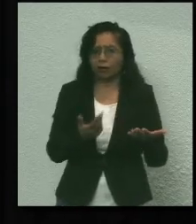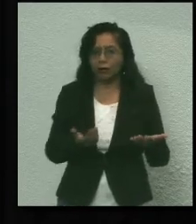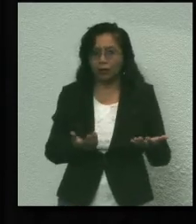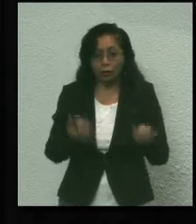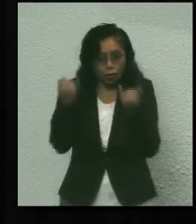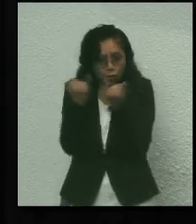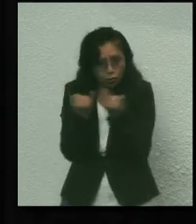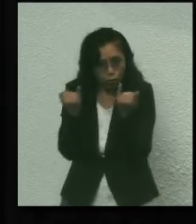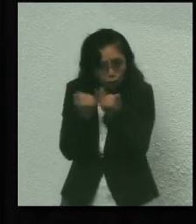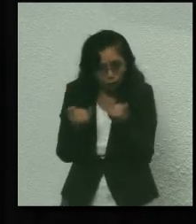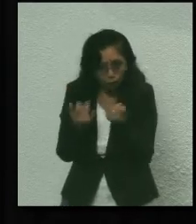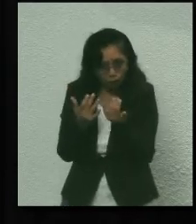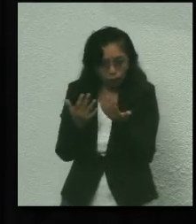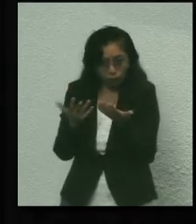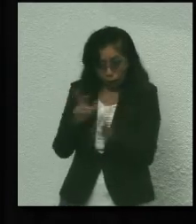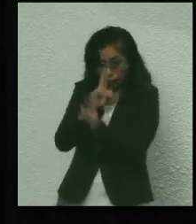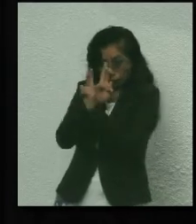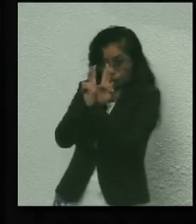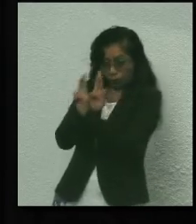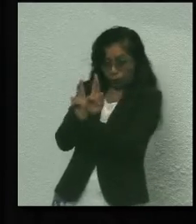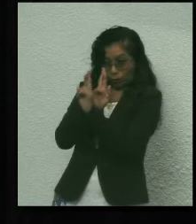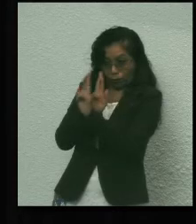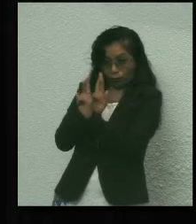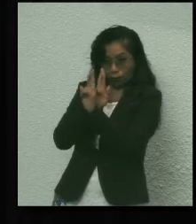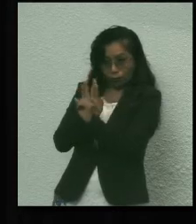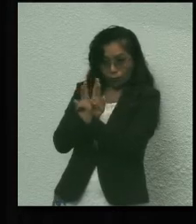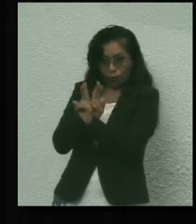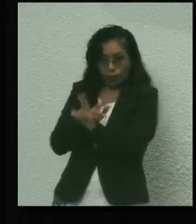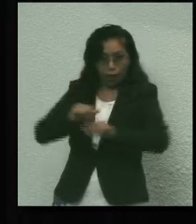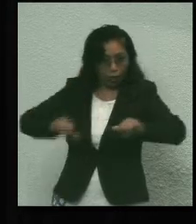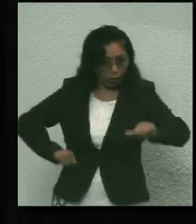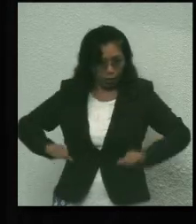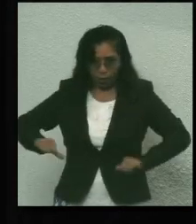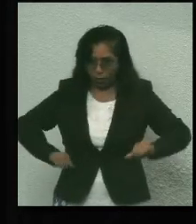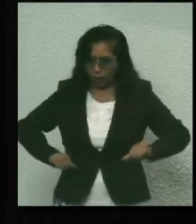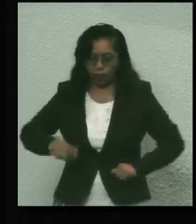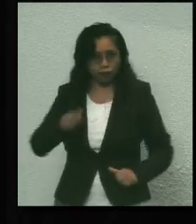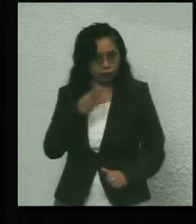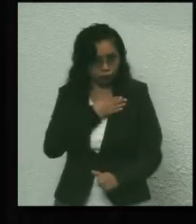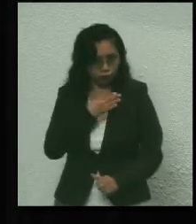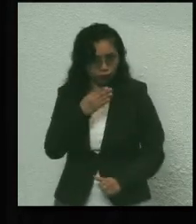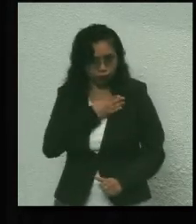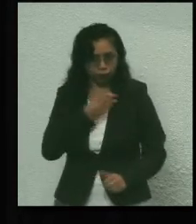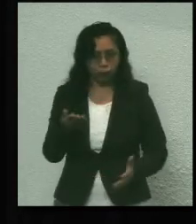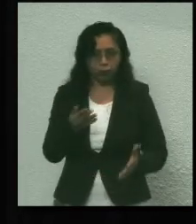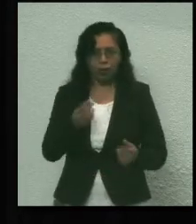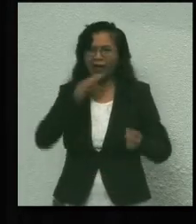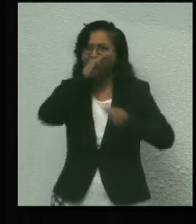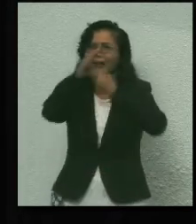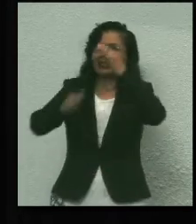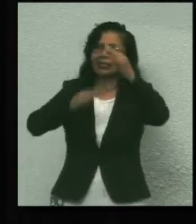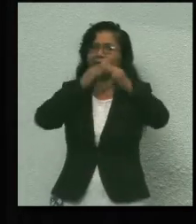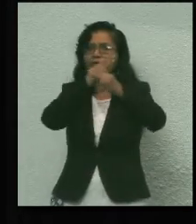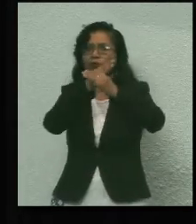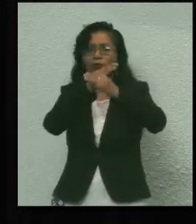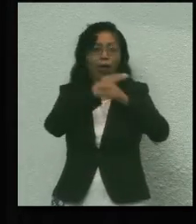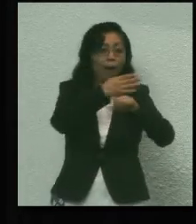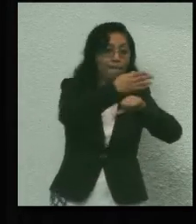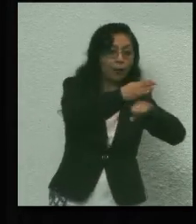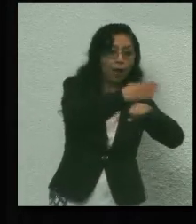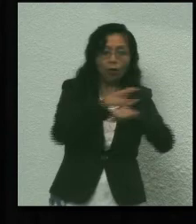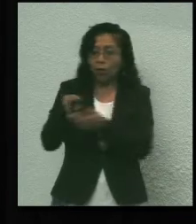También vamos a aplaudir y vamos a reconocer las buenas acciones. El mundo no es blanco o